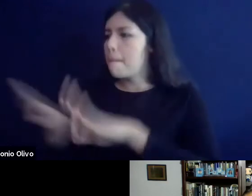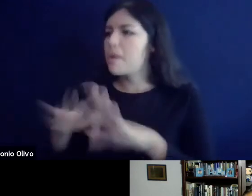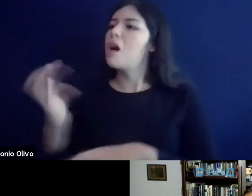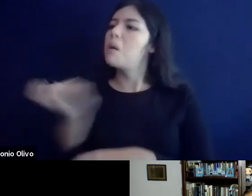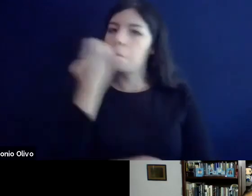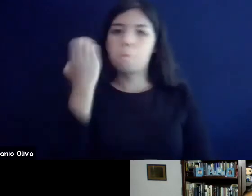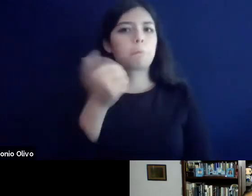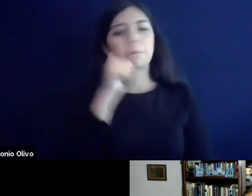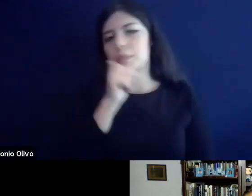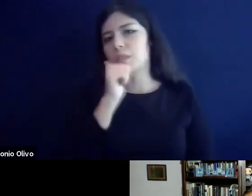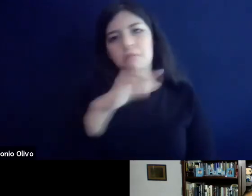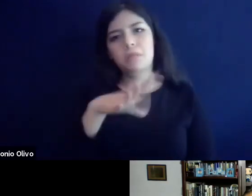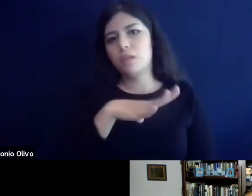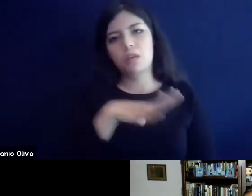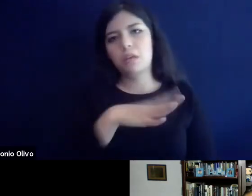nada,